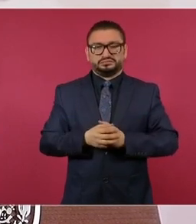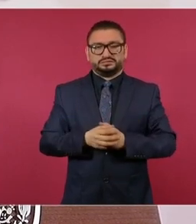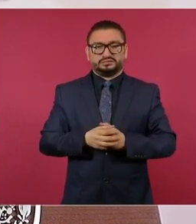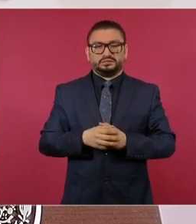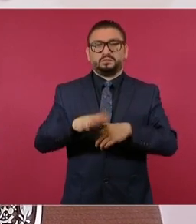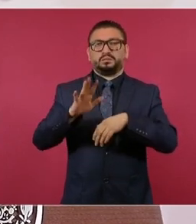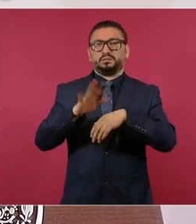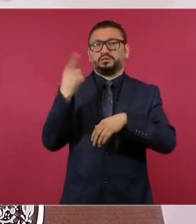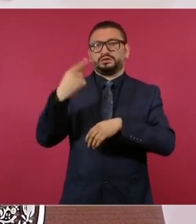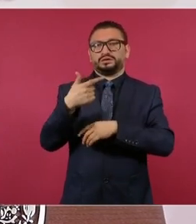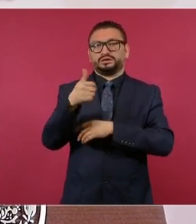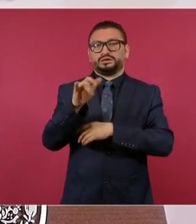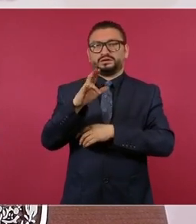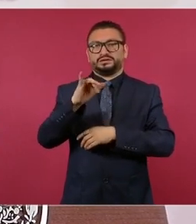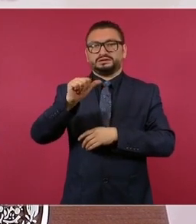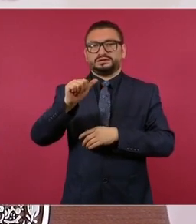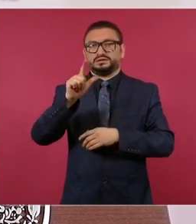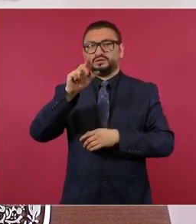porque García Luna venía